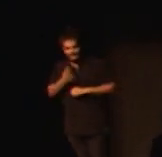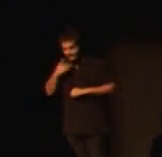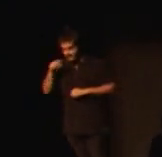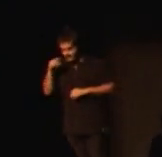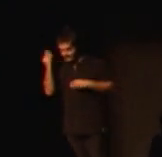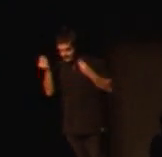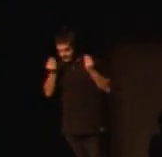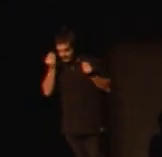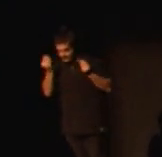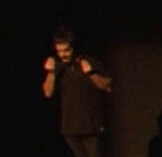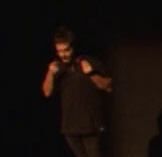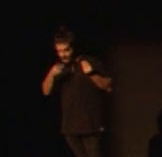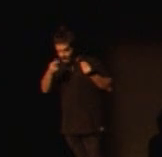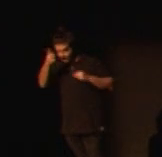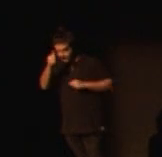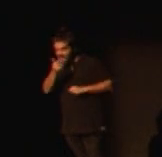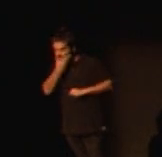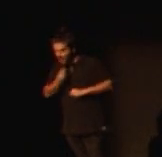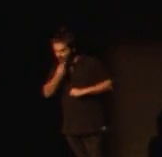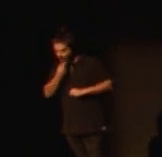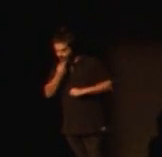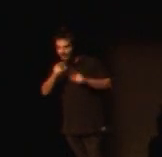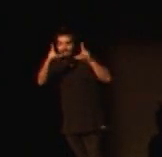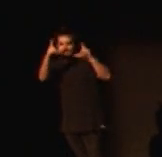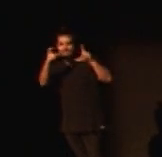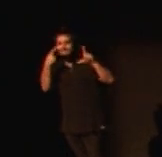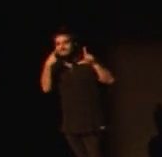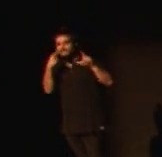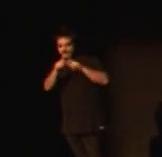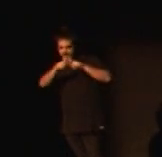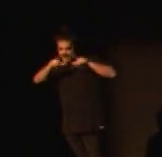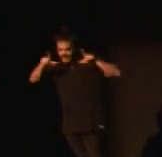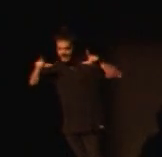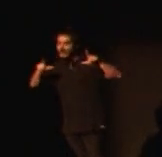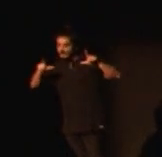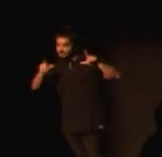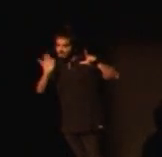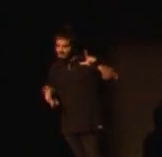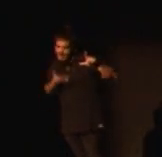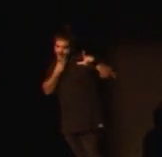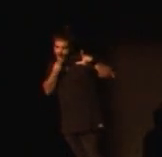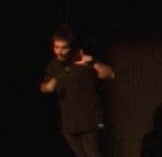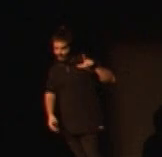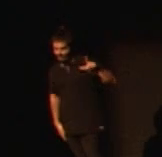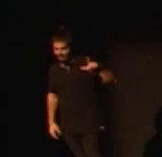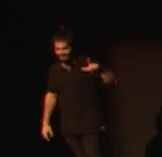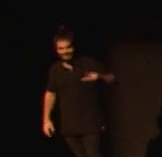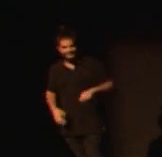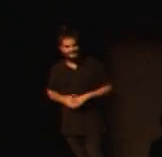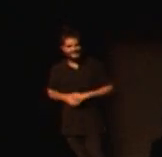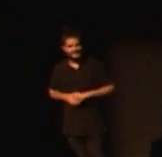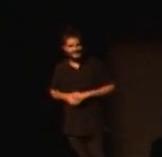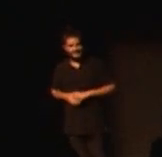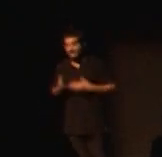guapo, me viene muy bien para hacer la foto, ampliar, digo, uy, pues sí que es guapo. Lo que me ha pasado más de una vez es que